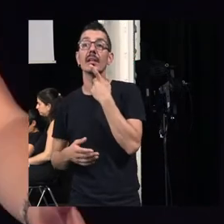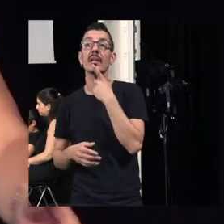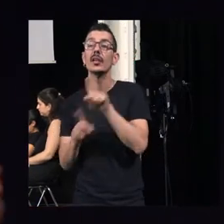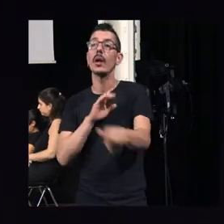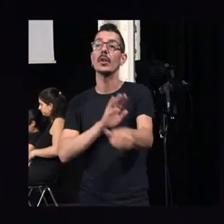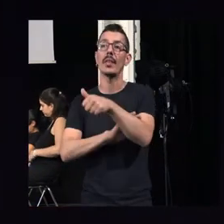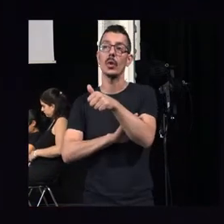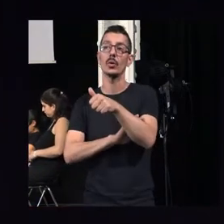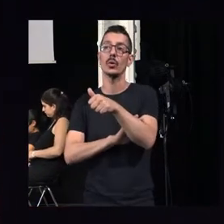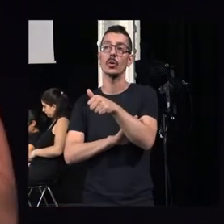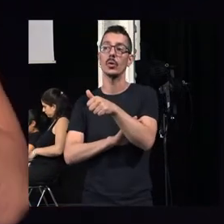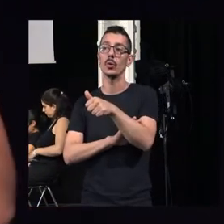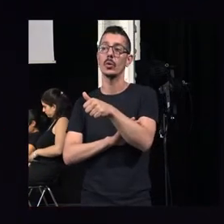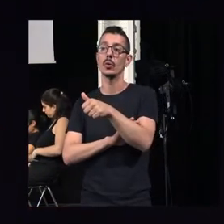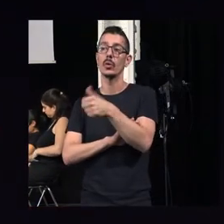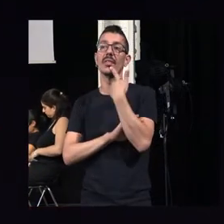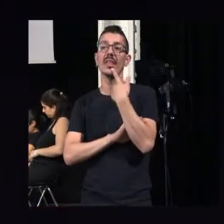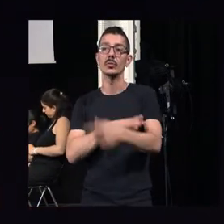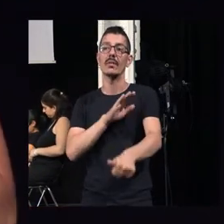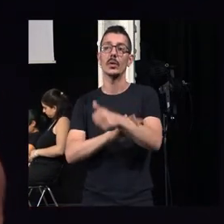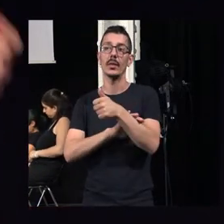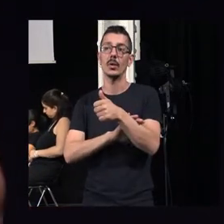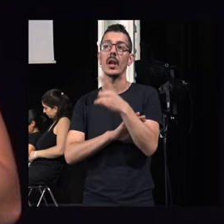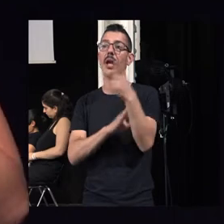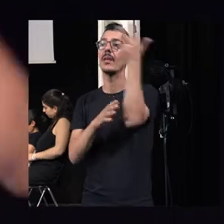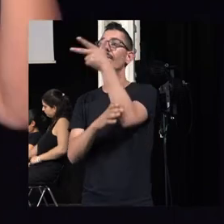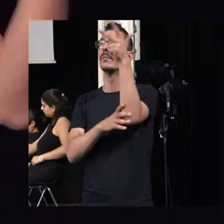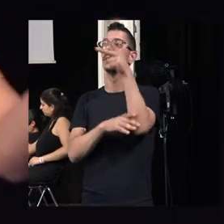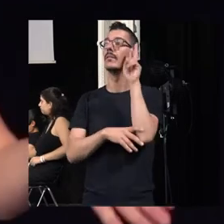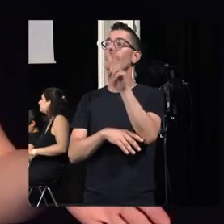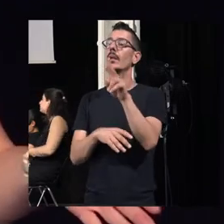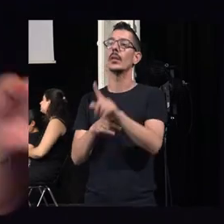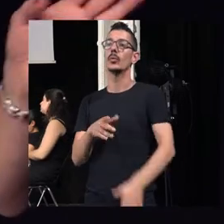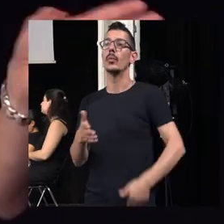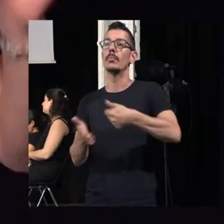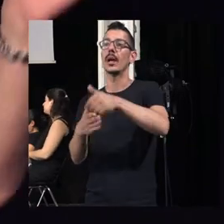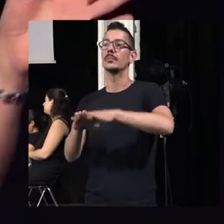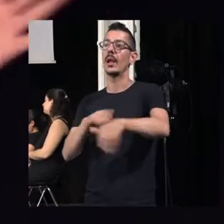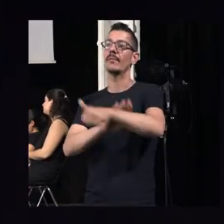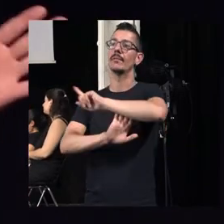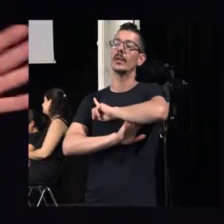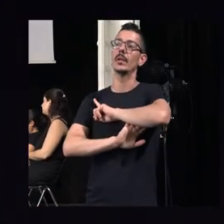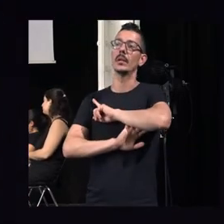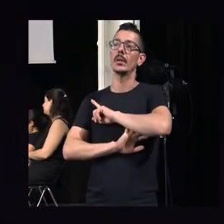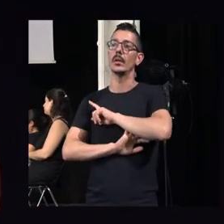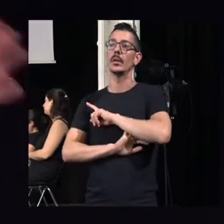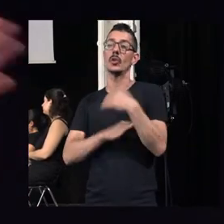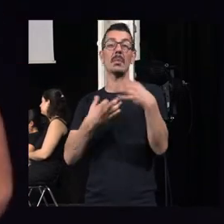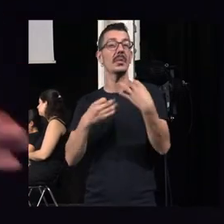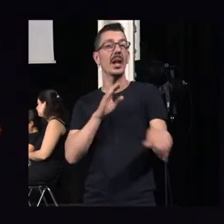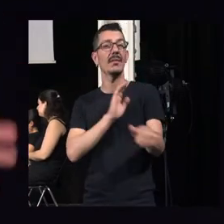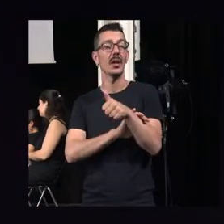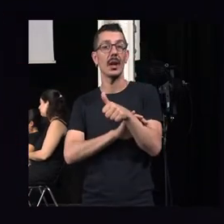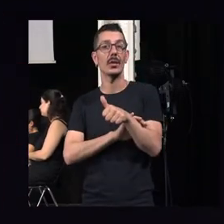violación. O sea, ya hay vídeos por ahí que dicen que tú pagas por violar. Que yo sepa, la violación